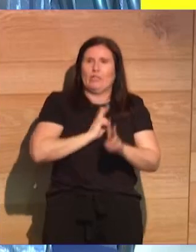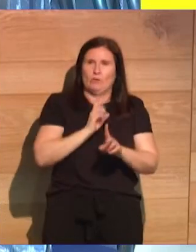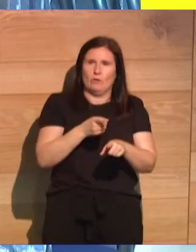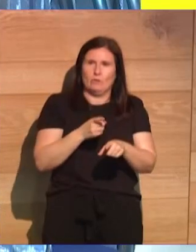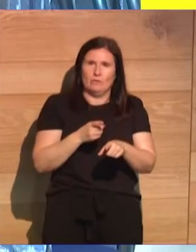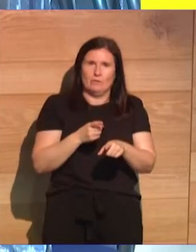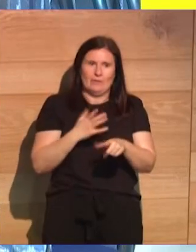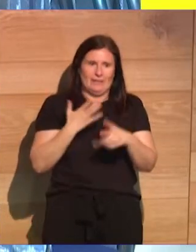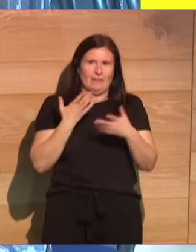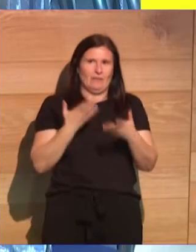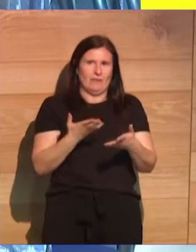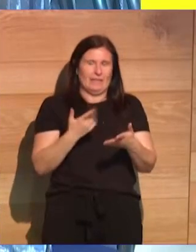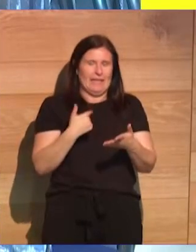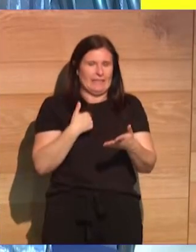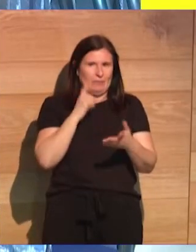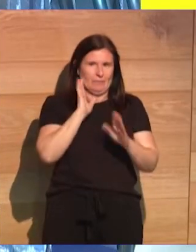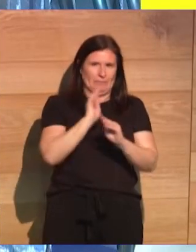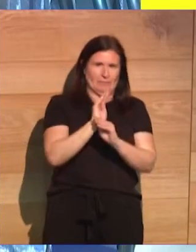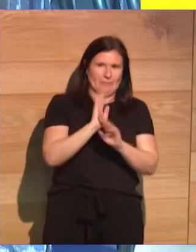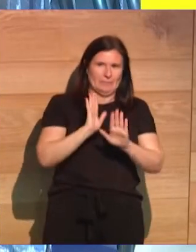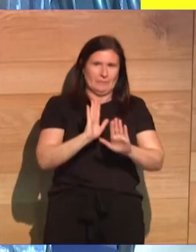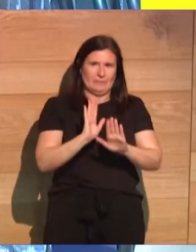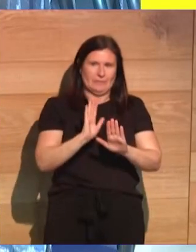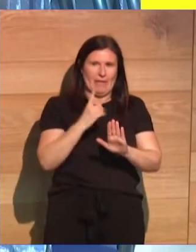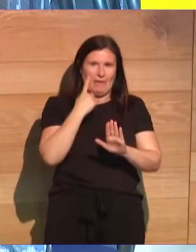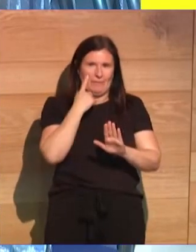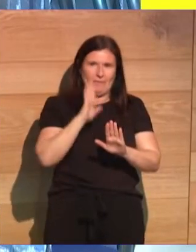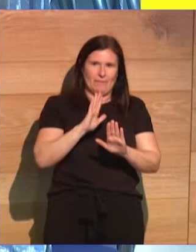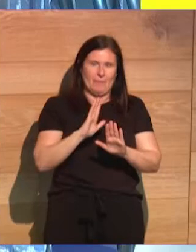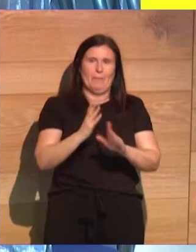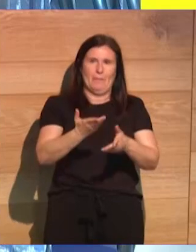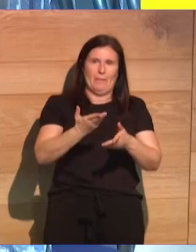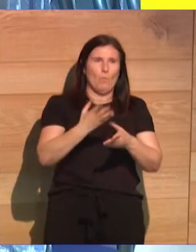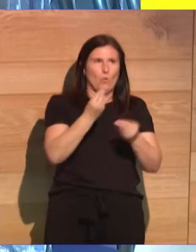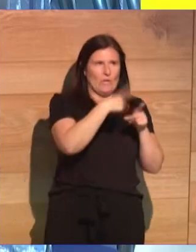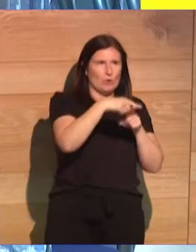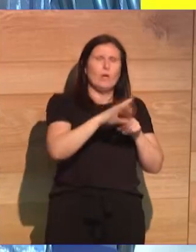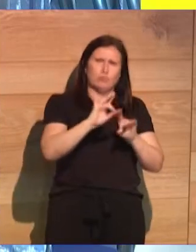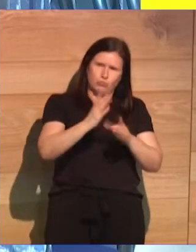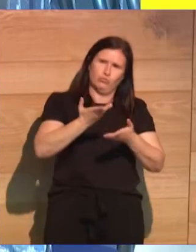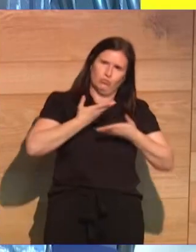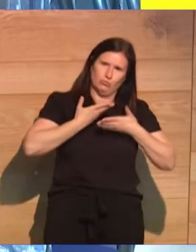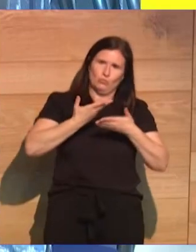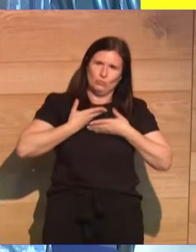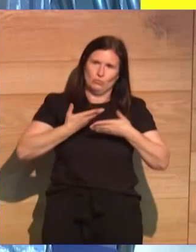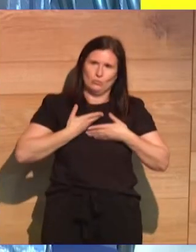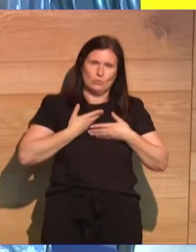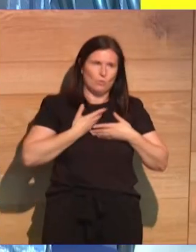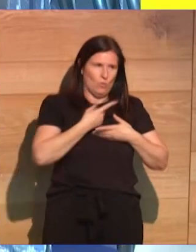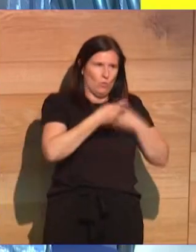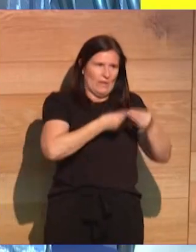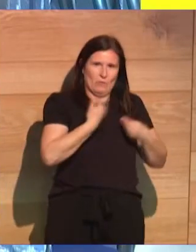sea, entonces ahí es donde tenemos que entender ese equilibrio, ¿no? De nos va a ayudar en muchas cosas, lo estamos utilizando